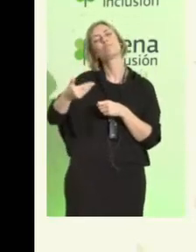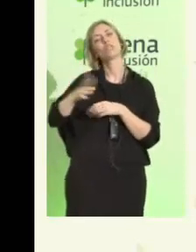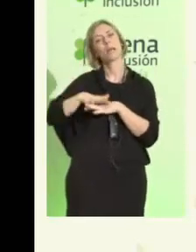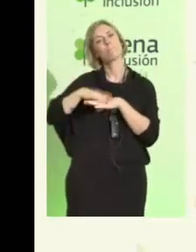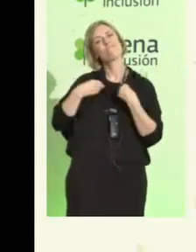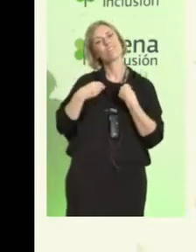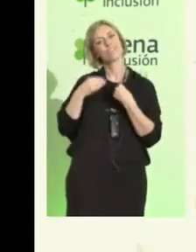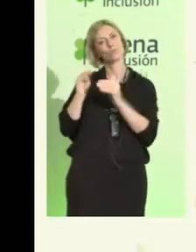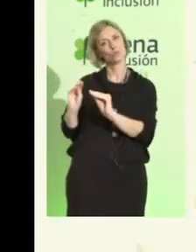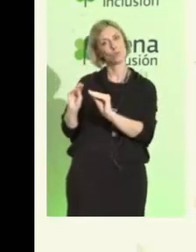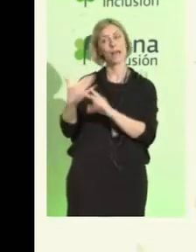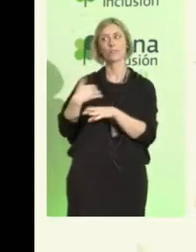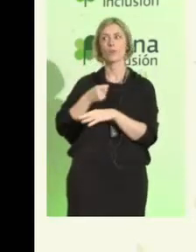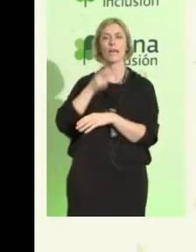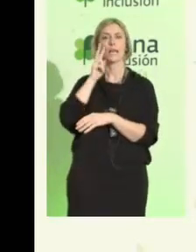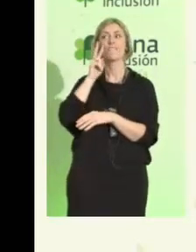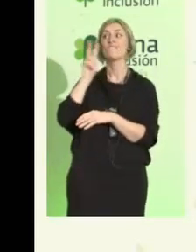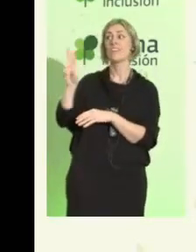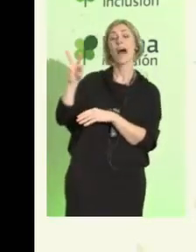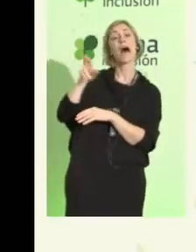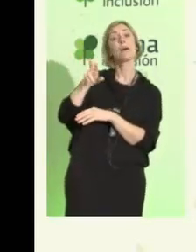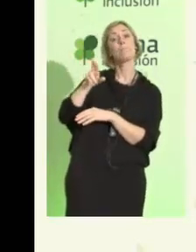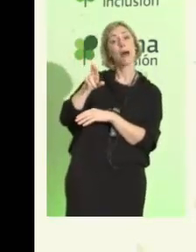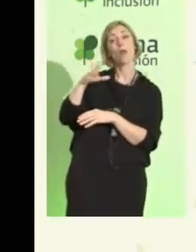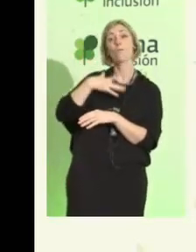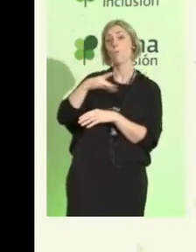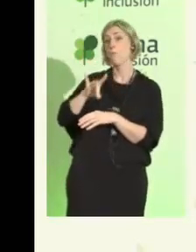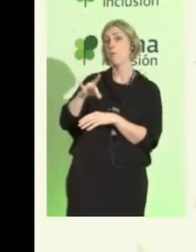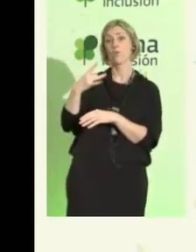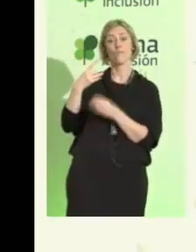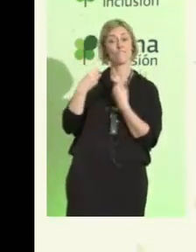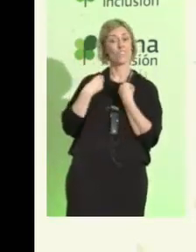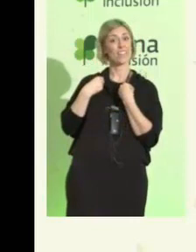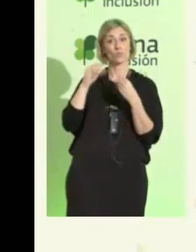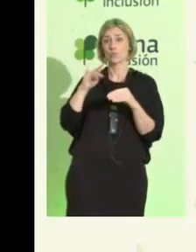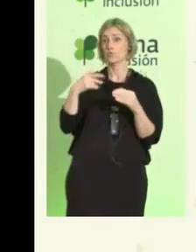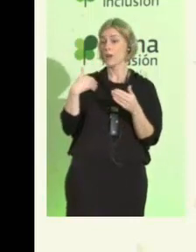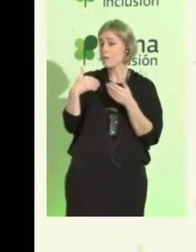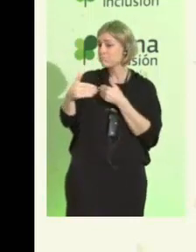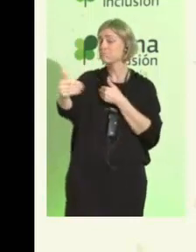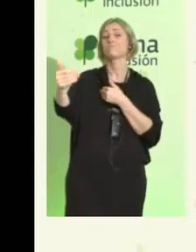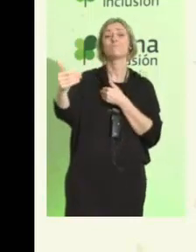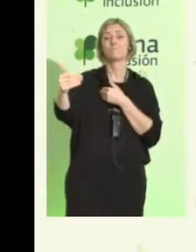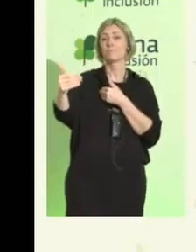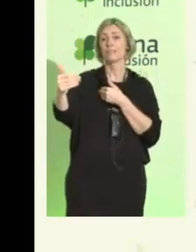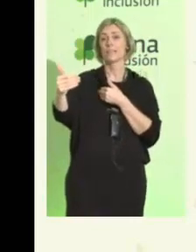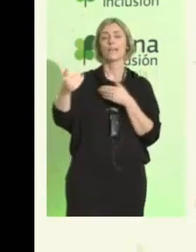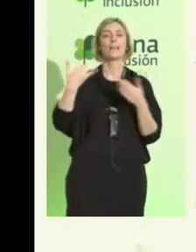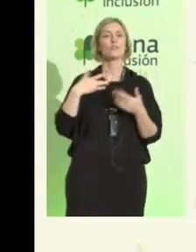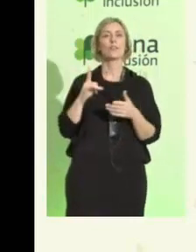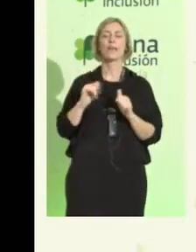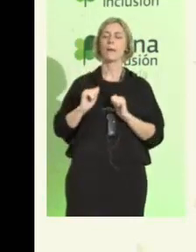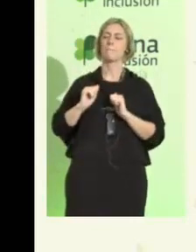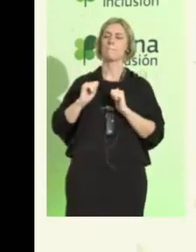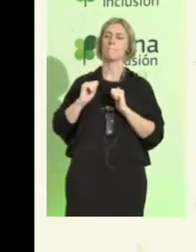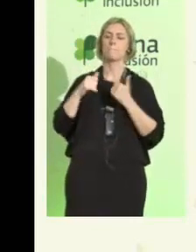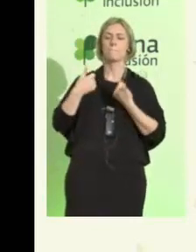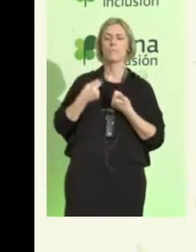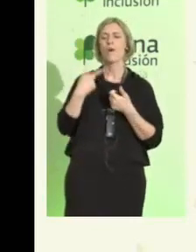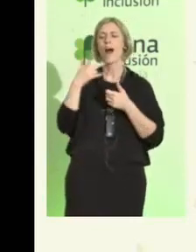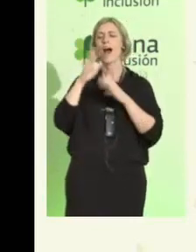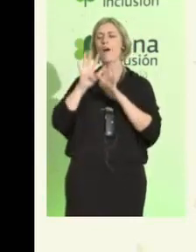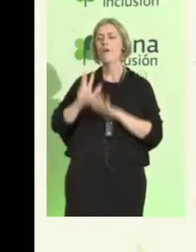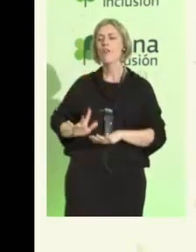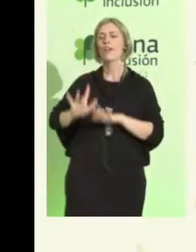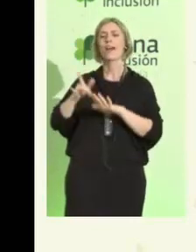hermano todos los días durante el resto de su vida. O empezó a conocer a los hijos de su hermano, sus sobrinos,